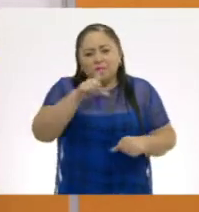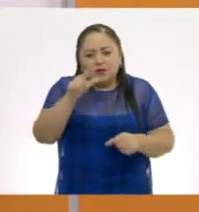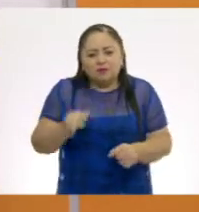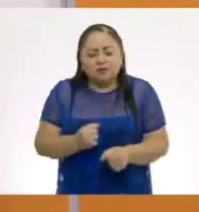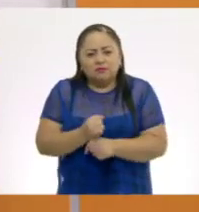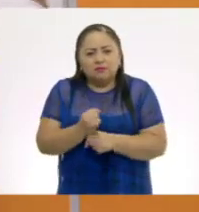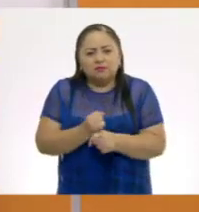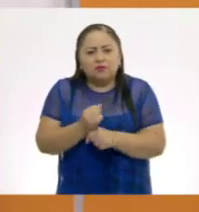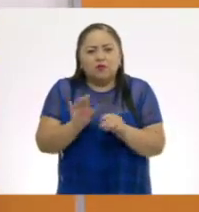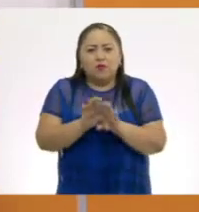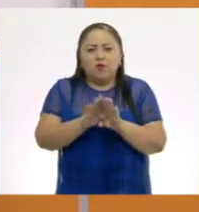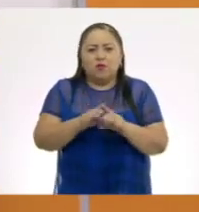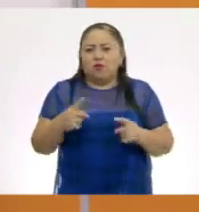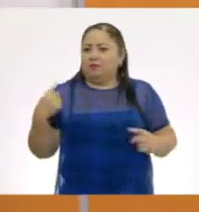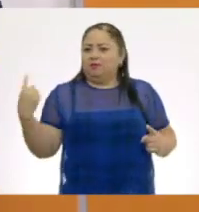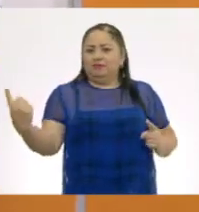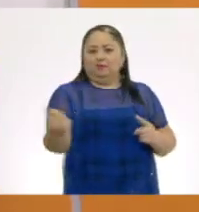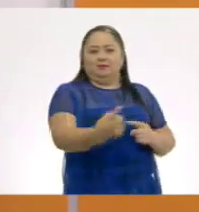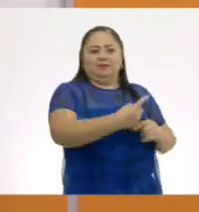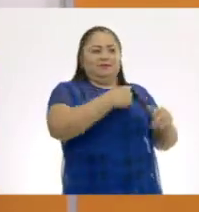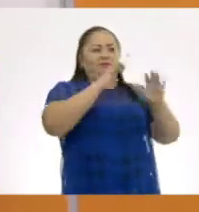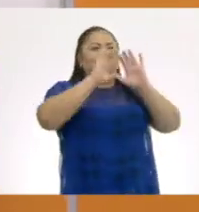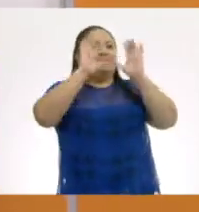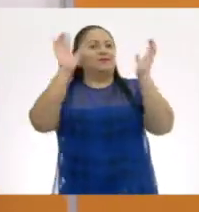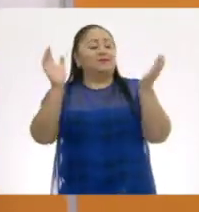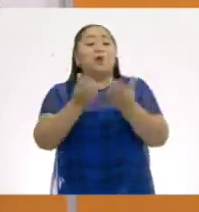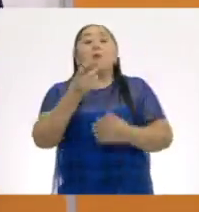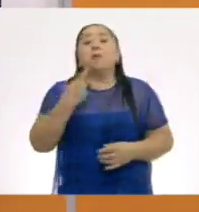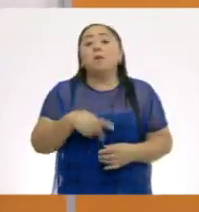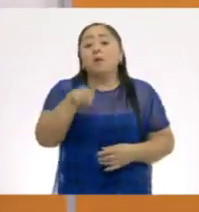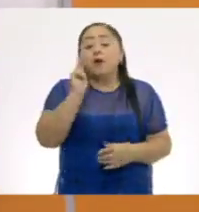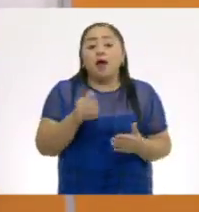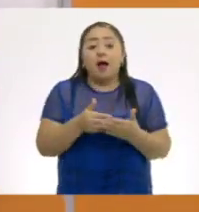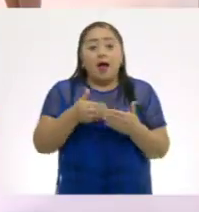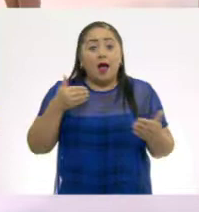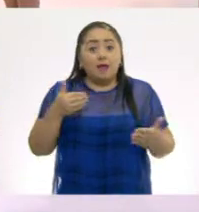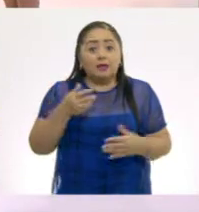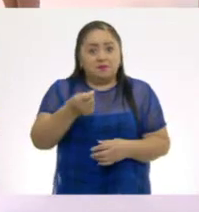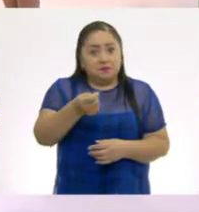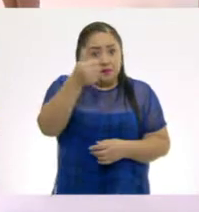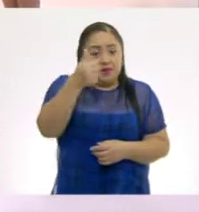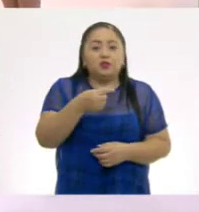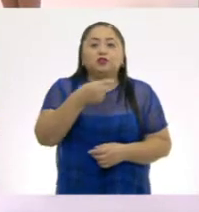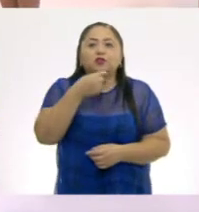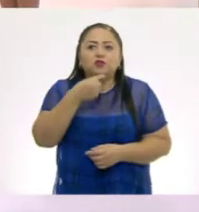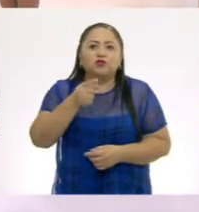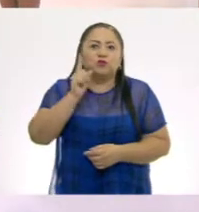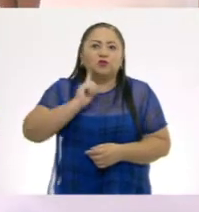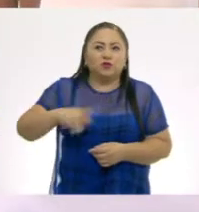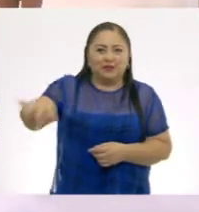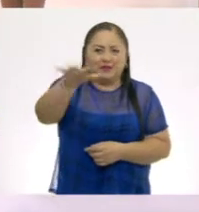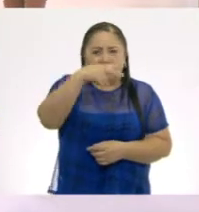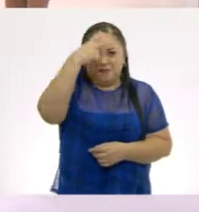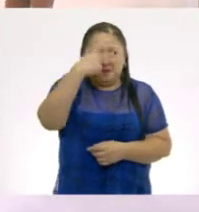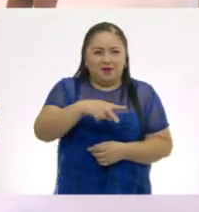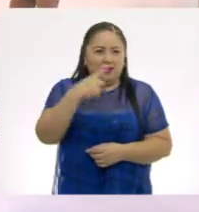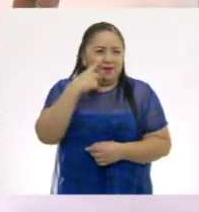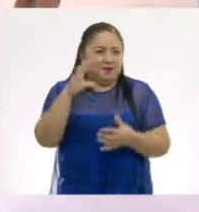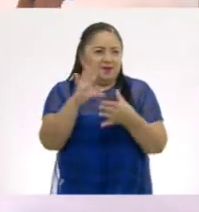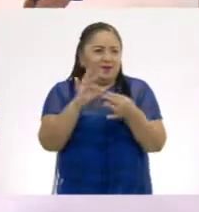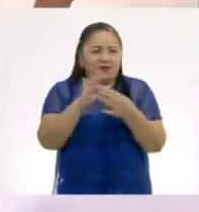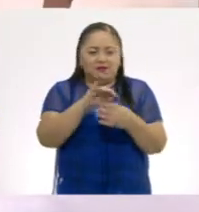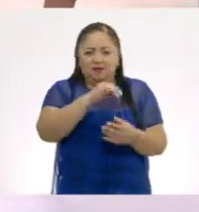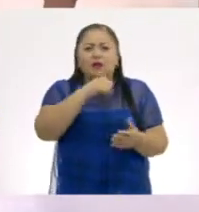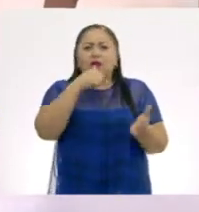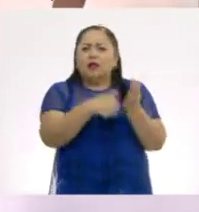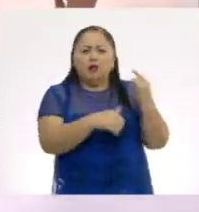explorar nuestra kinesfera, ¿sí? Pero antes, por ahí tenemos un mensaje de los niños y niñas de México. ¡Ahí viene!